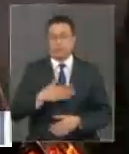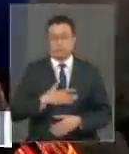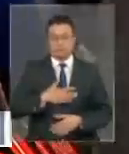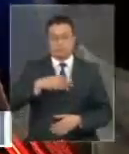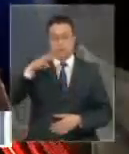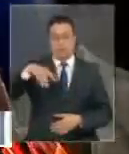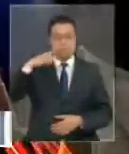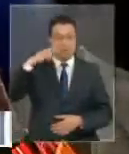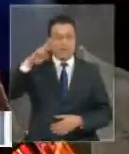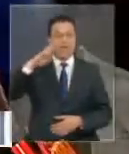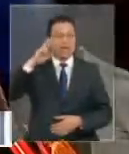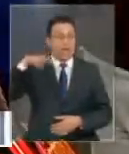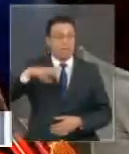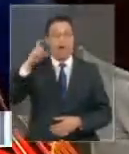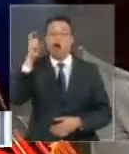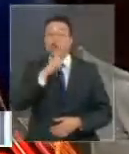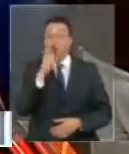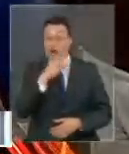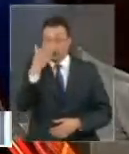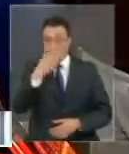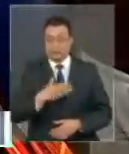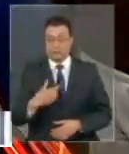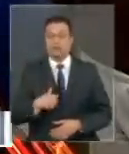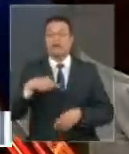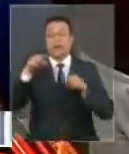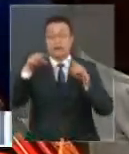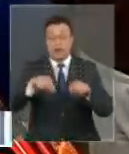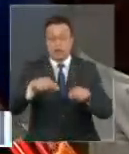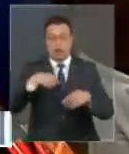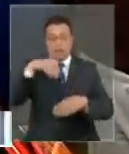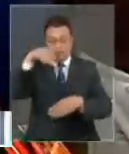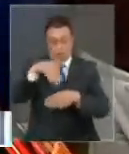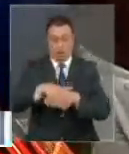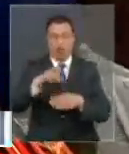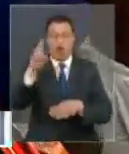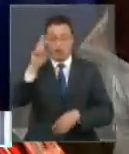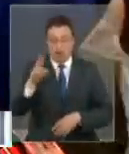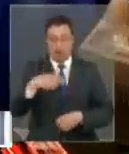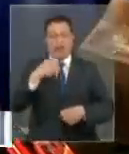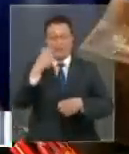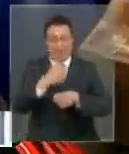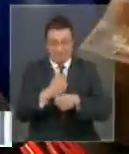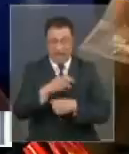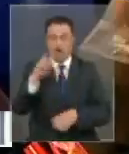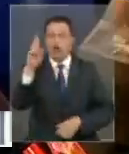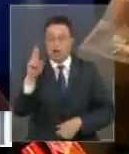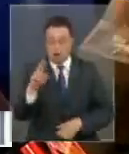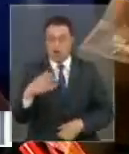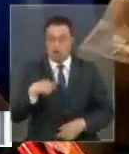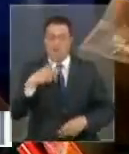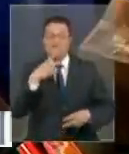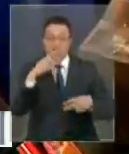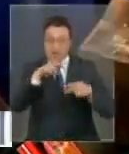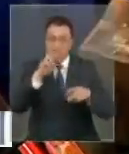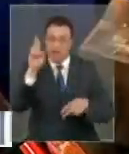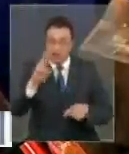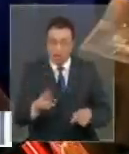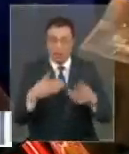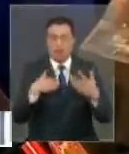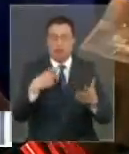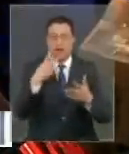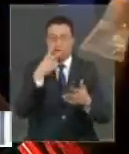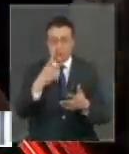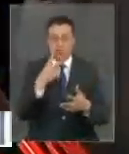Miriam Rojas. Yo pertenezco a Recoleta, voto en Recoleta, trabajo en Recoleta, ¿ya? Y he visto cómo